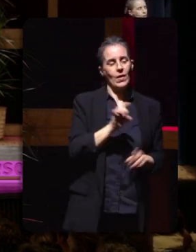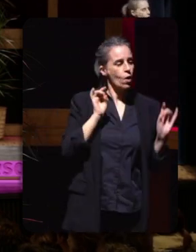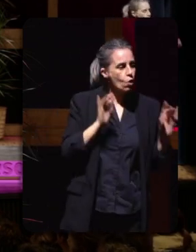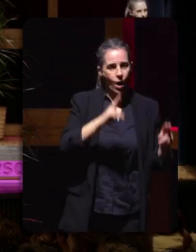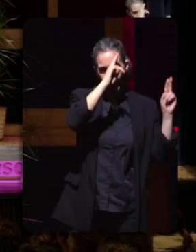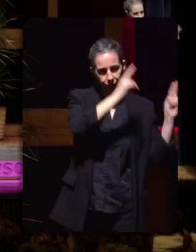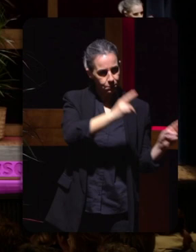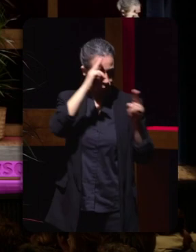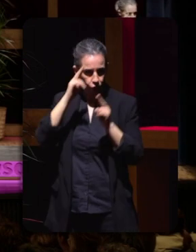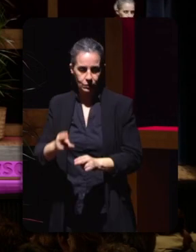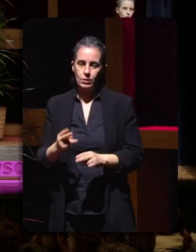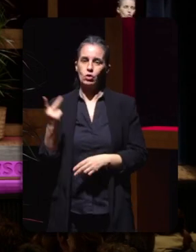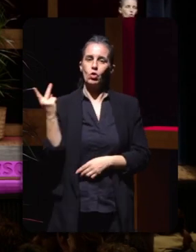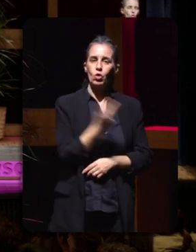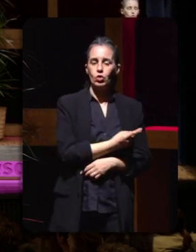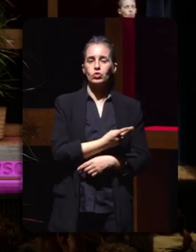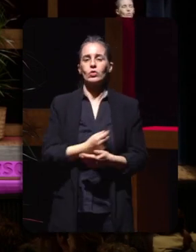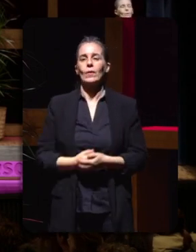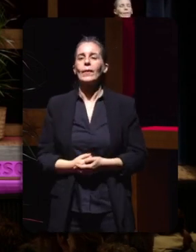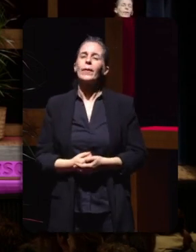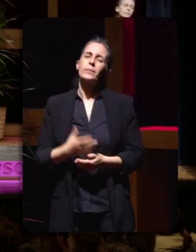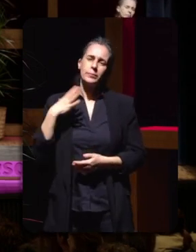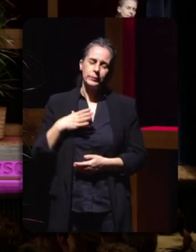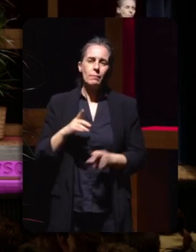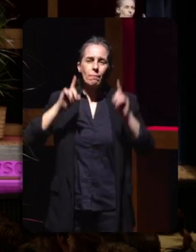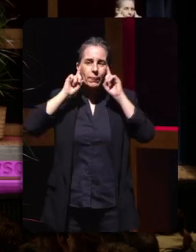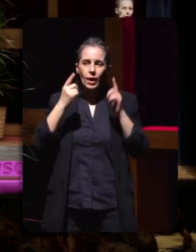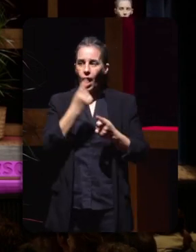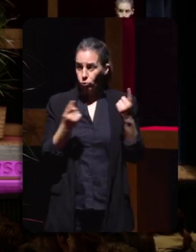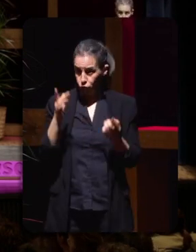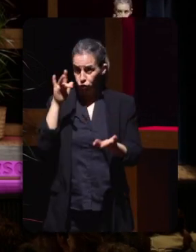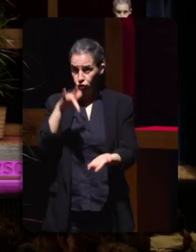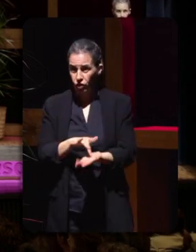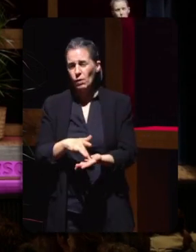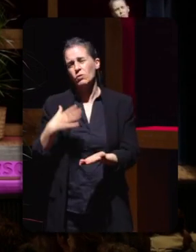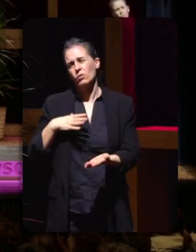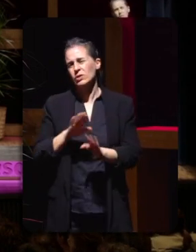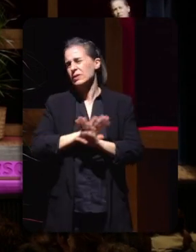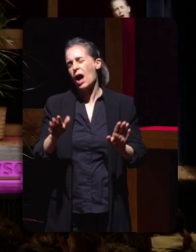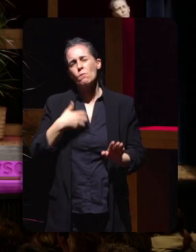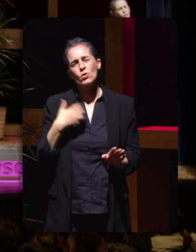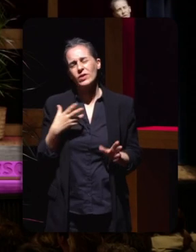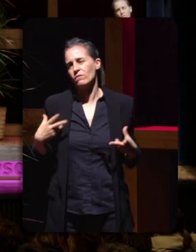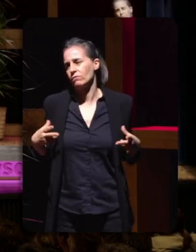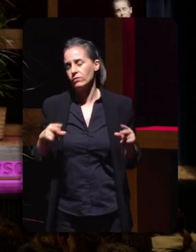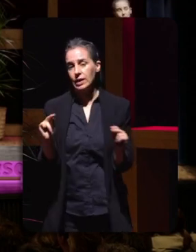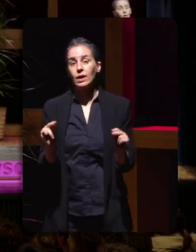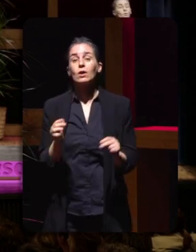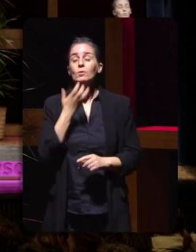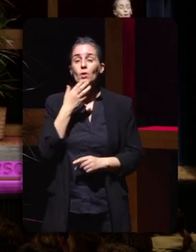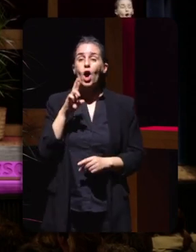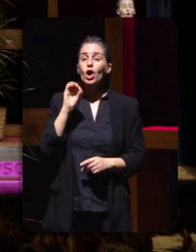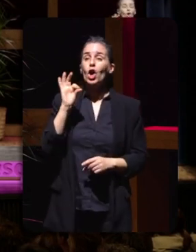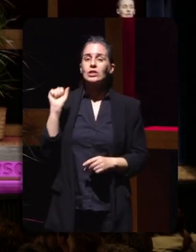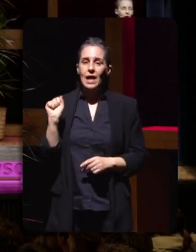si todo el mundo que me ve aquí que deje de por culear consigo misma y con las demás o sea yo que sé Rosa Montero que es una súper amiga